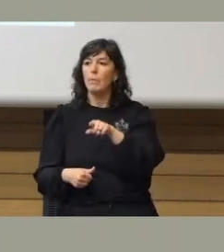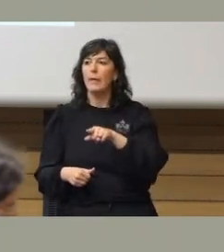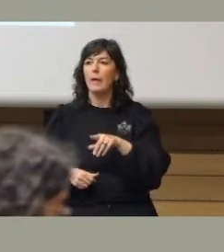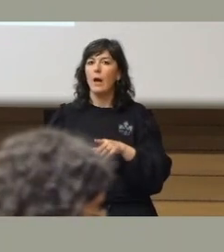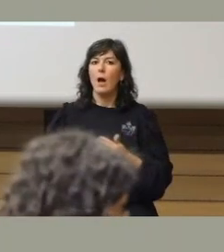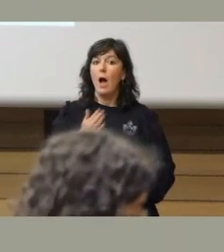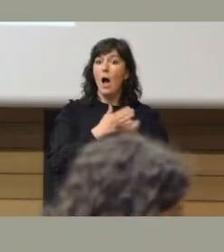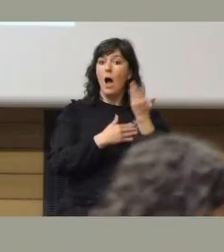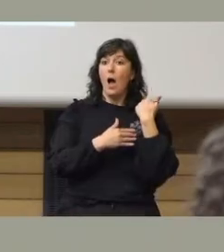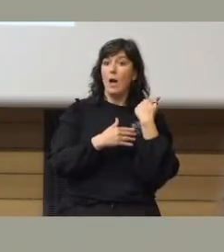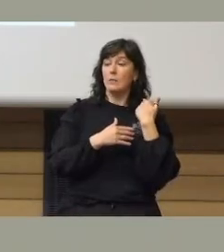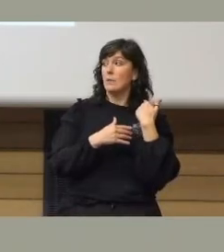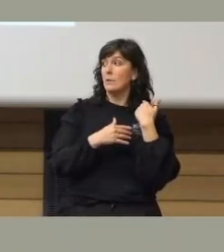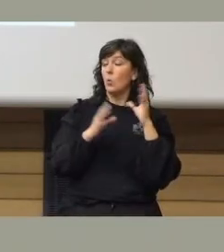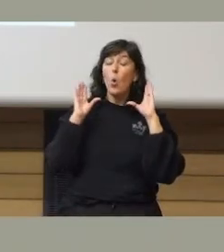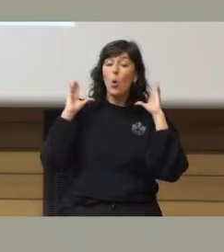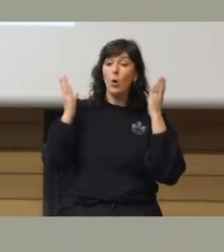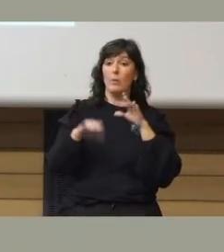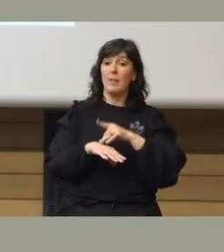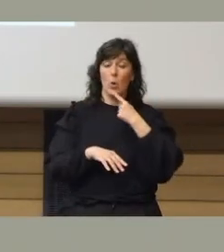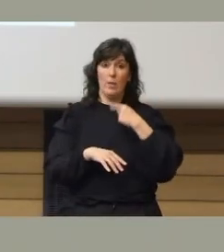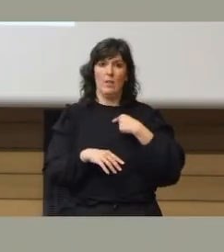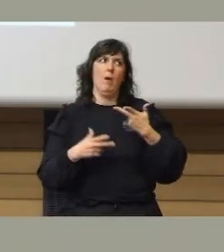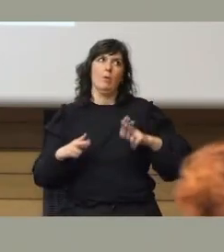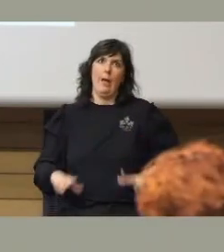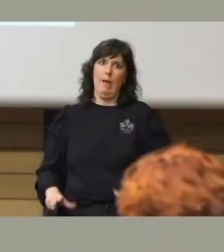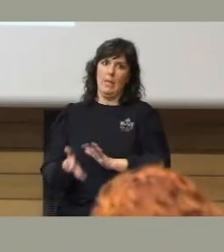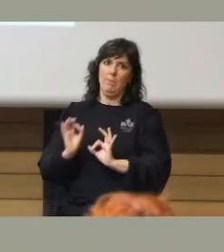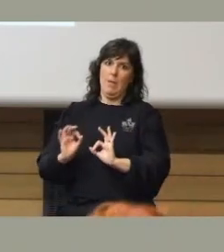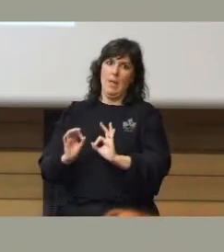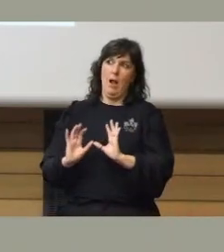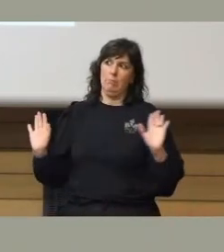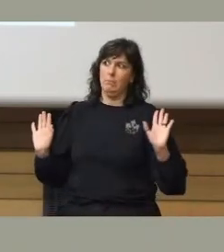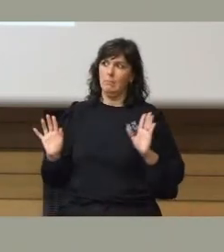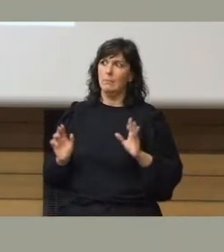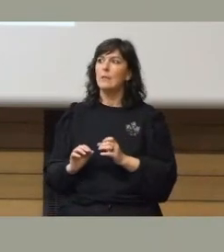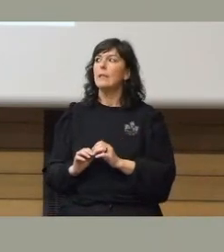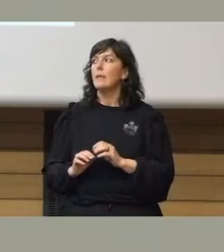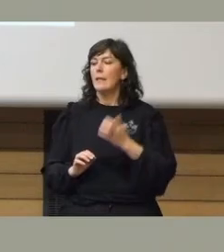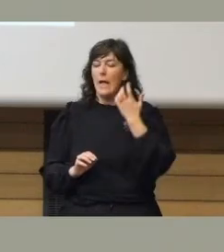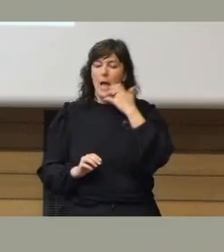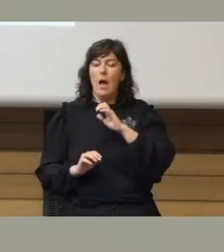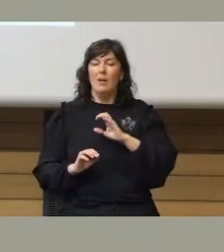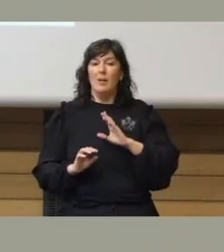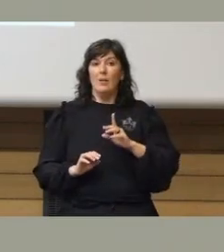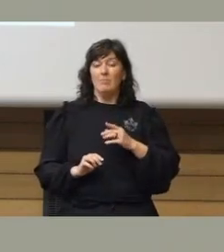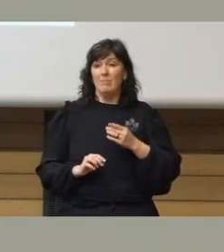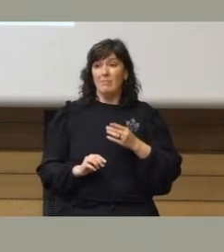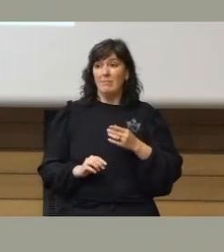pasa en Ibiza no es extrapolable. Hace dos años, le contaba a Begoña, detectamos una sustancia que era un osito de estos de gominola,